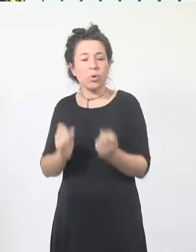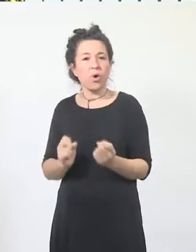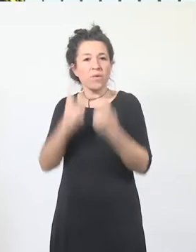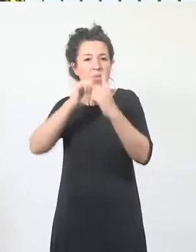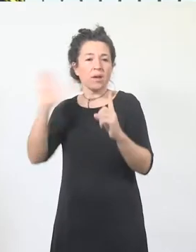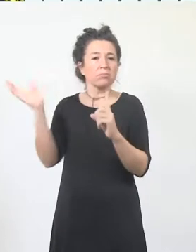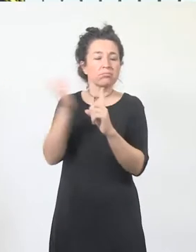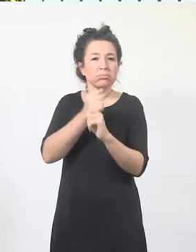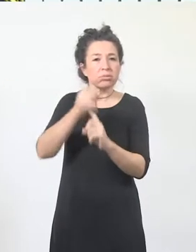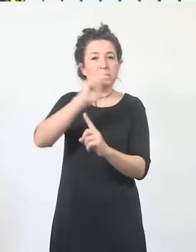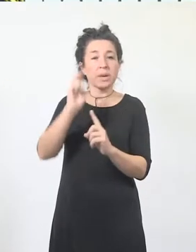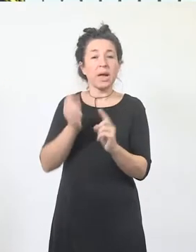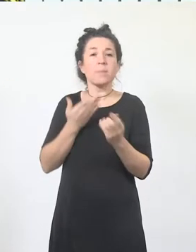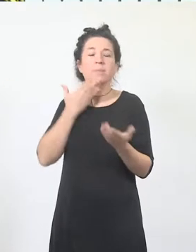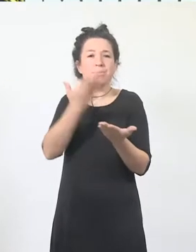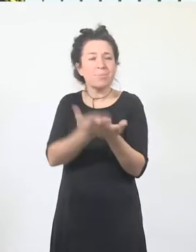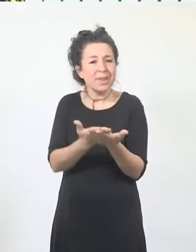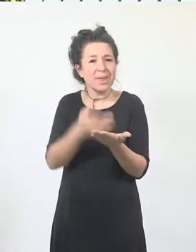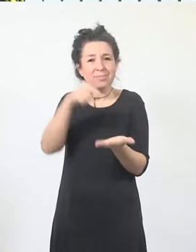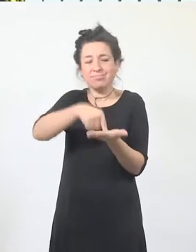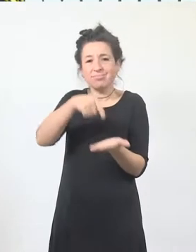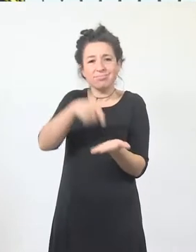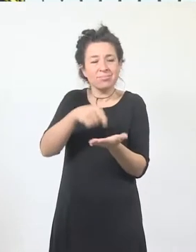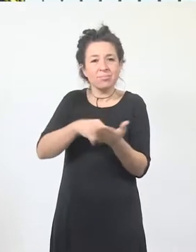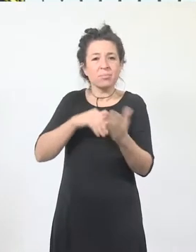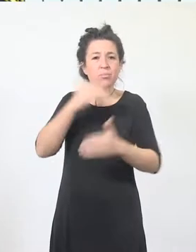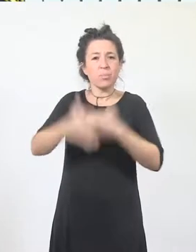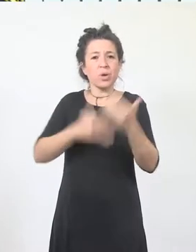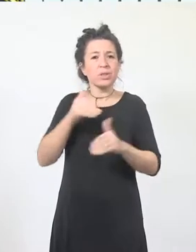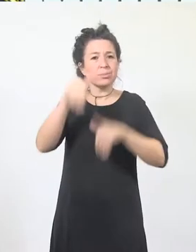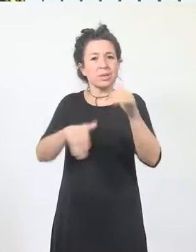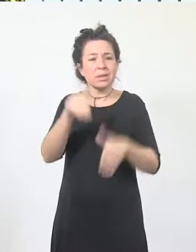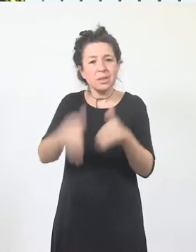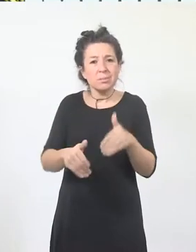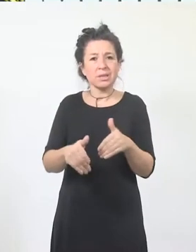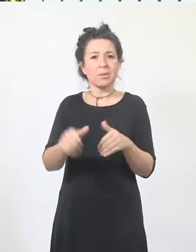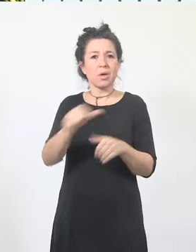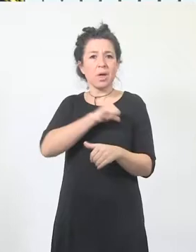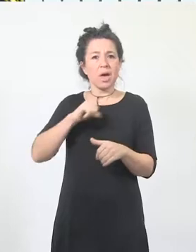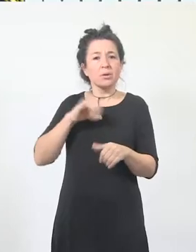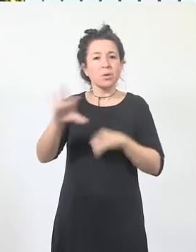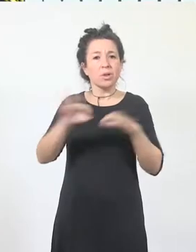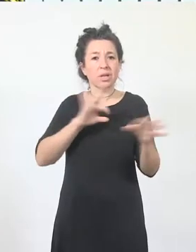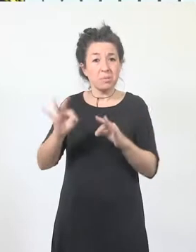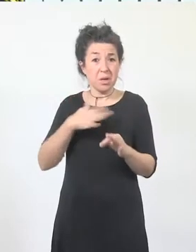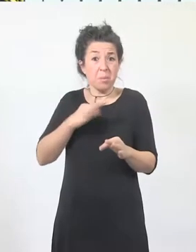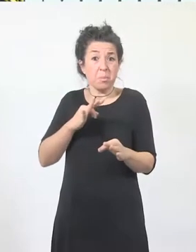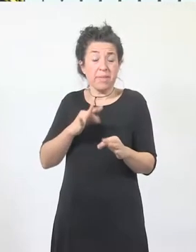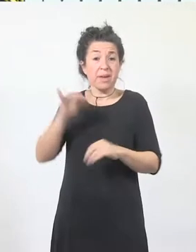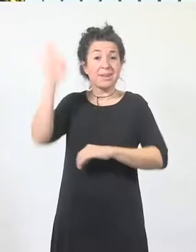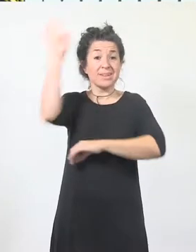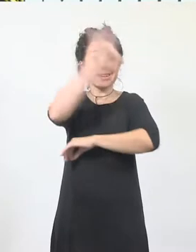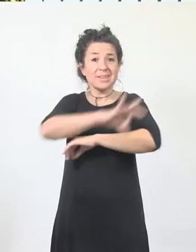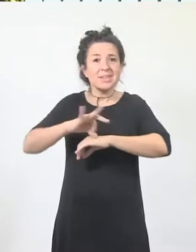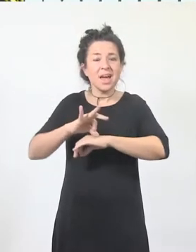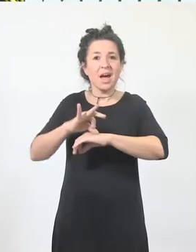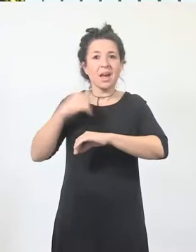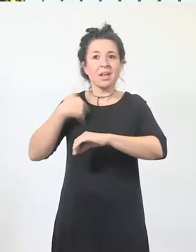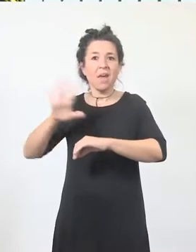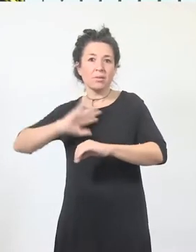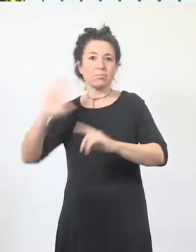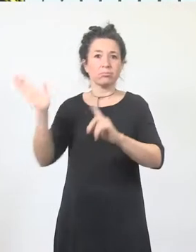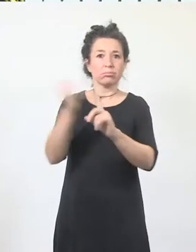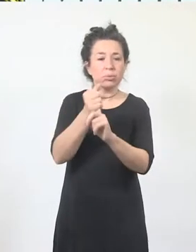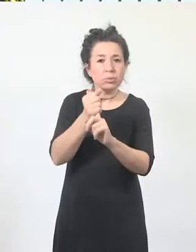marcha proceso participativo, un proceso de autodeterminación, que quizás acercaría al Sáhara a una